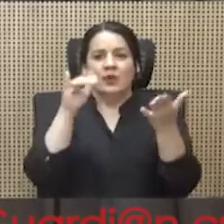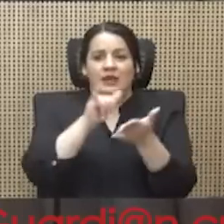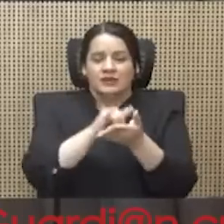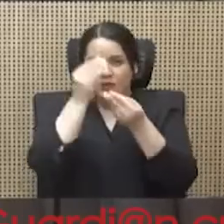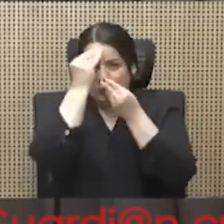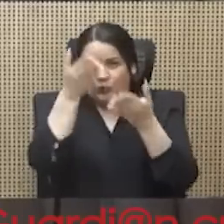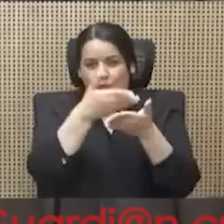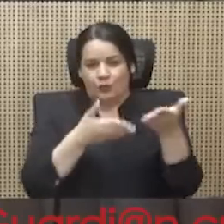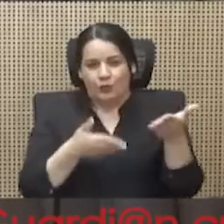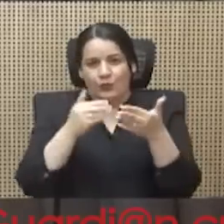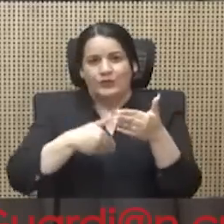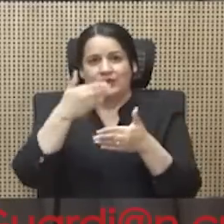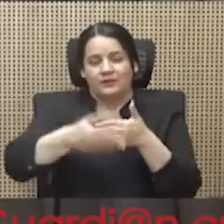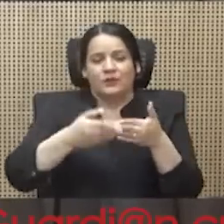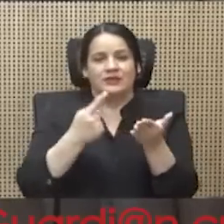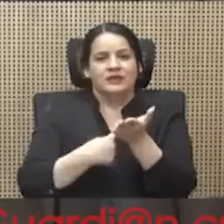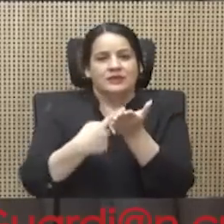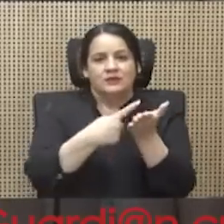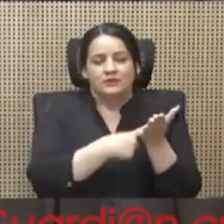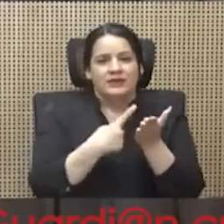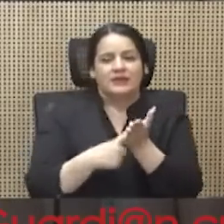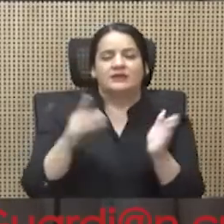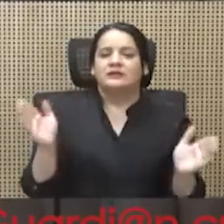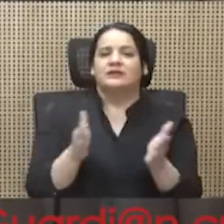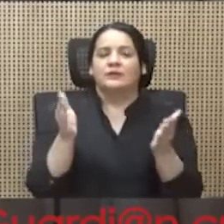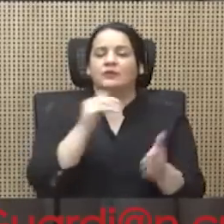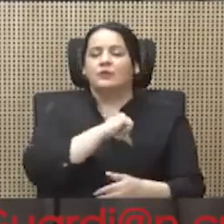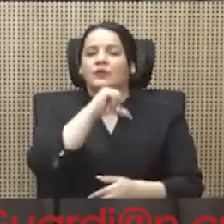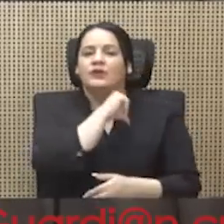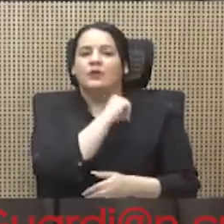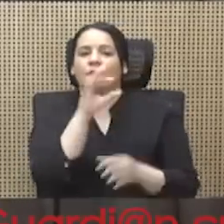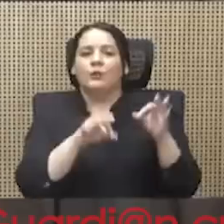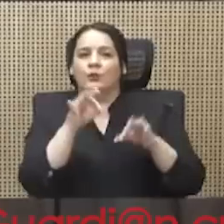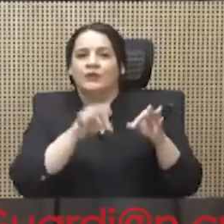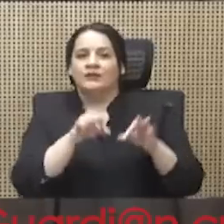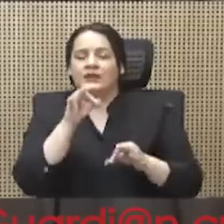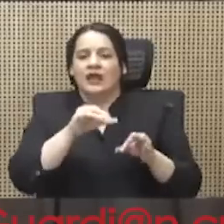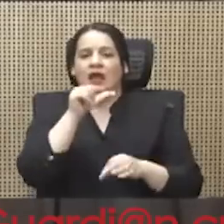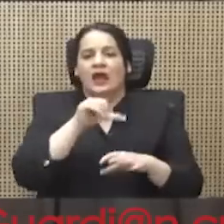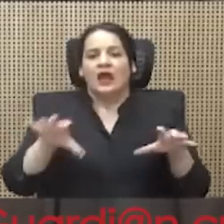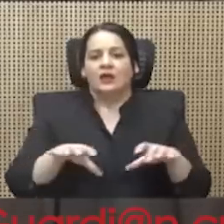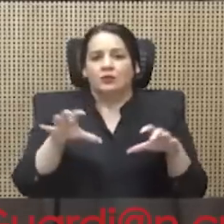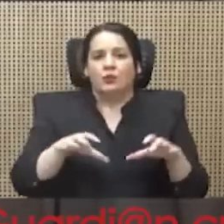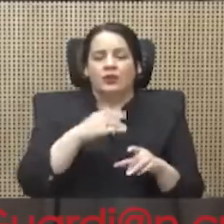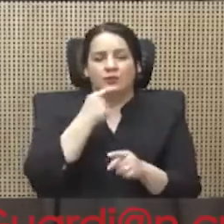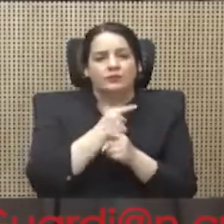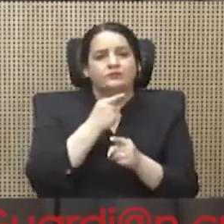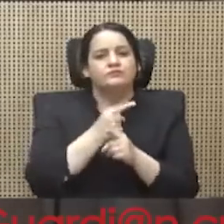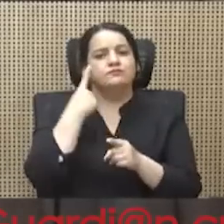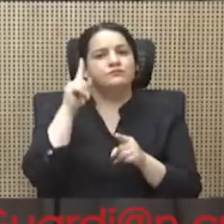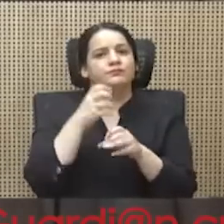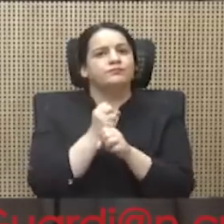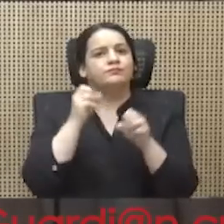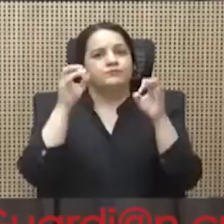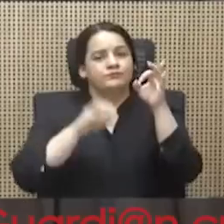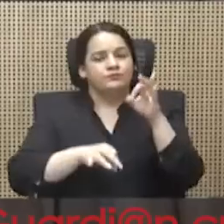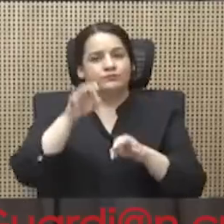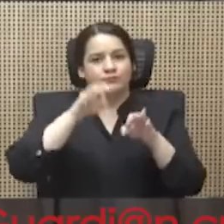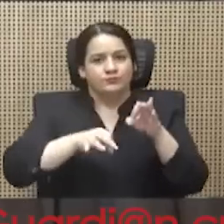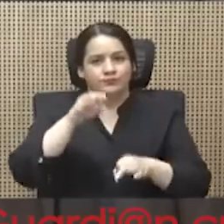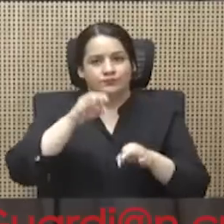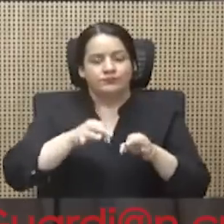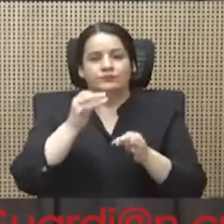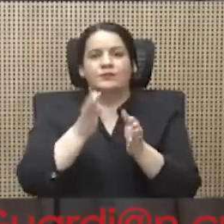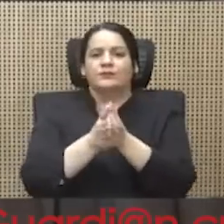informe que ya discutiremos más adelante instamos a las autoridades judiciales actuar oportunamente para que se haga justicia también le solicitamos que